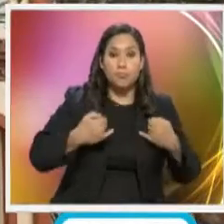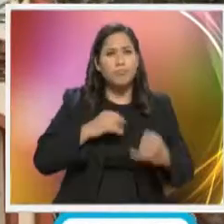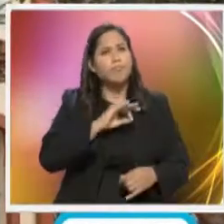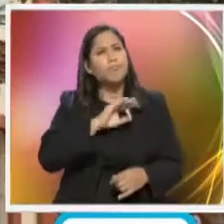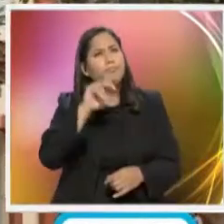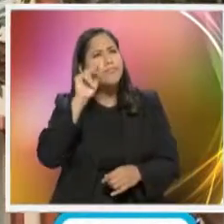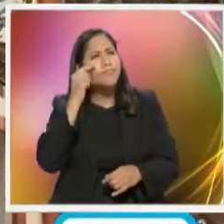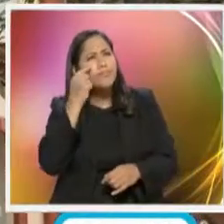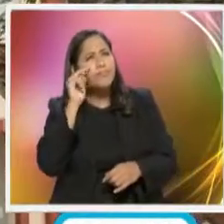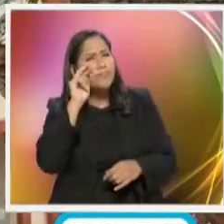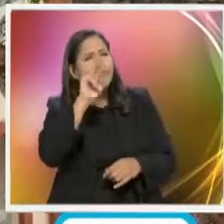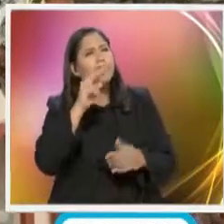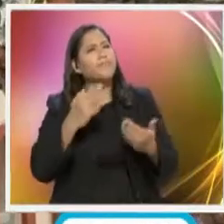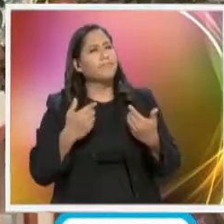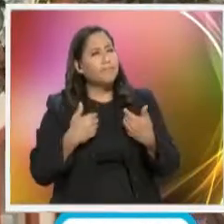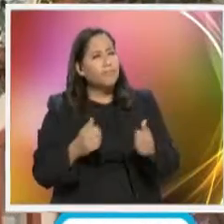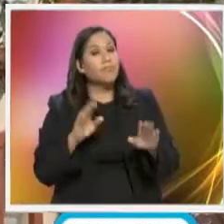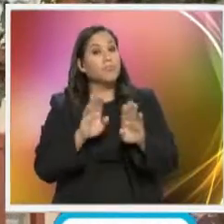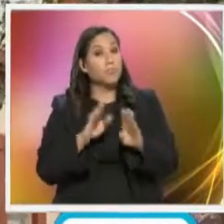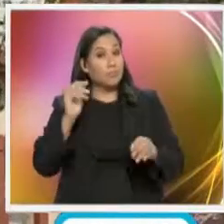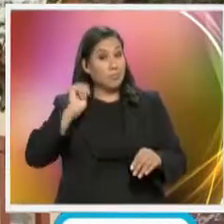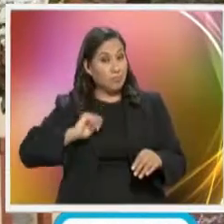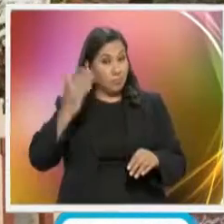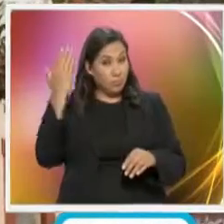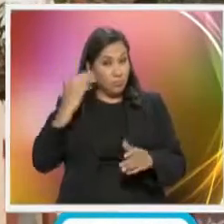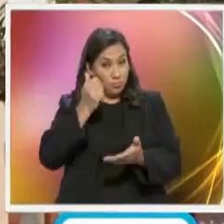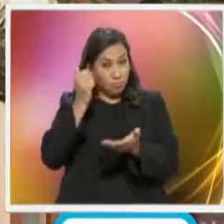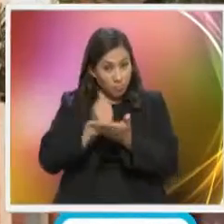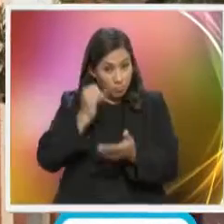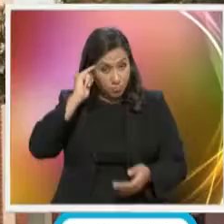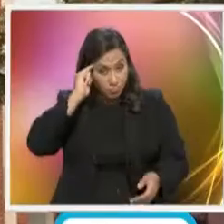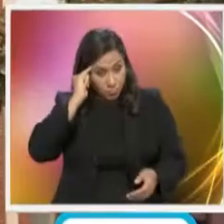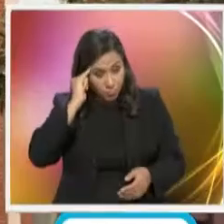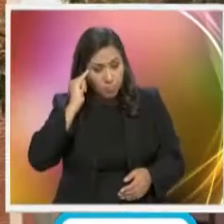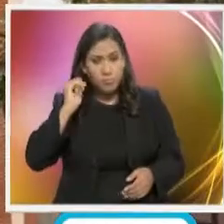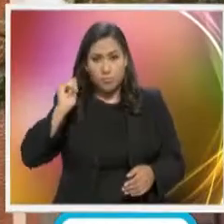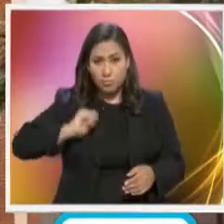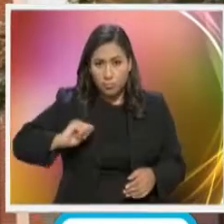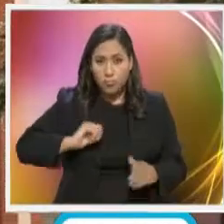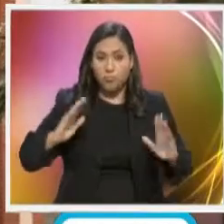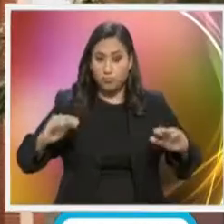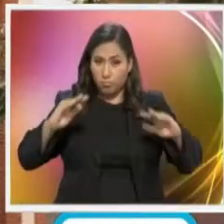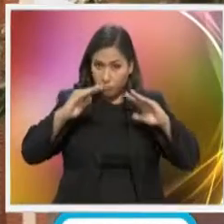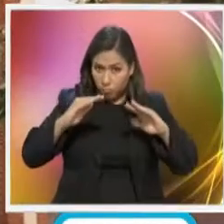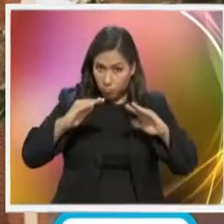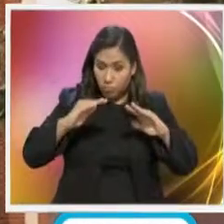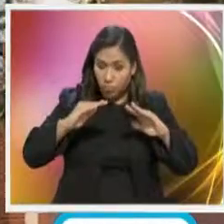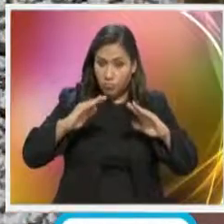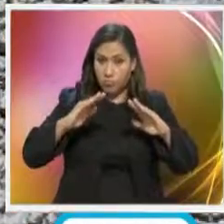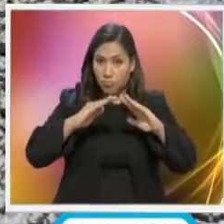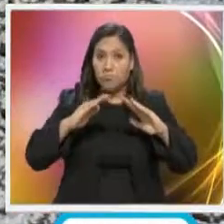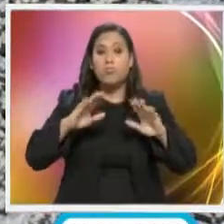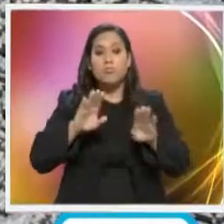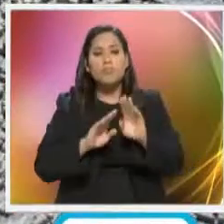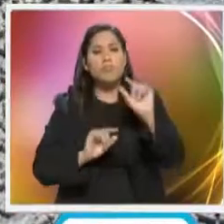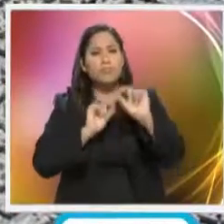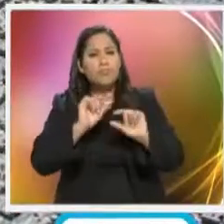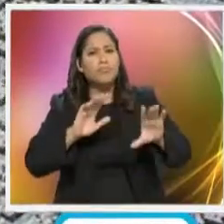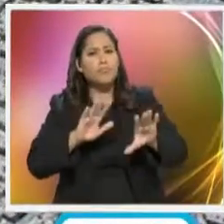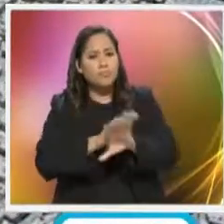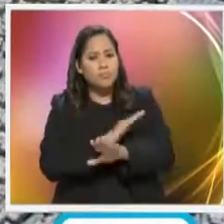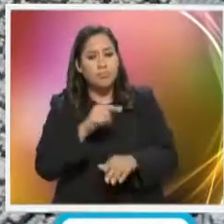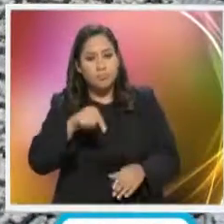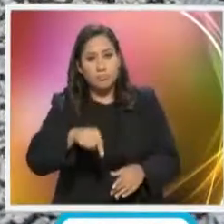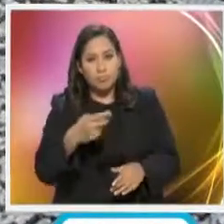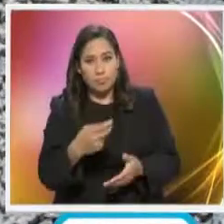podemos entender cómo desde la época prehispánica, desde la antigua Tenochtitlan, cómo ha venido evolucionando nuestra